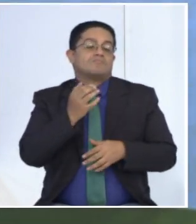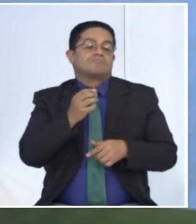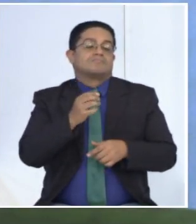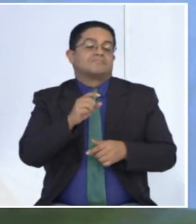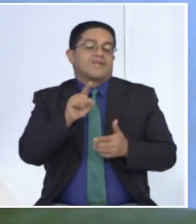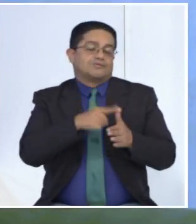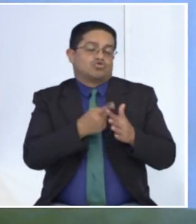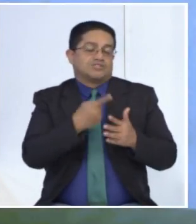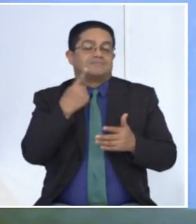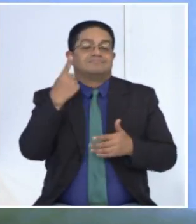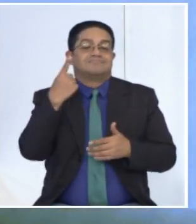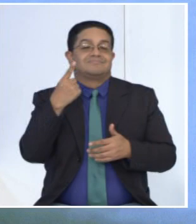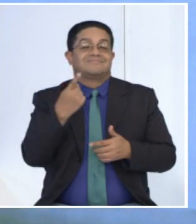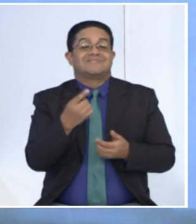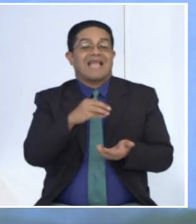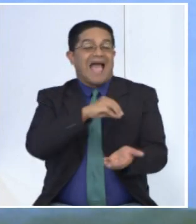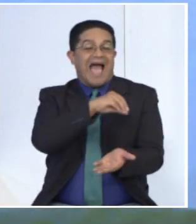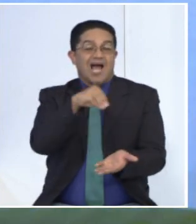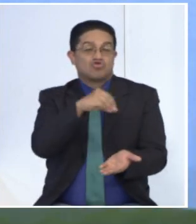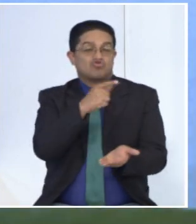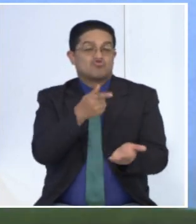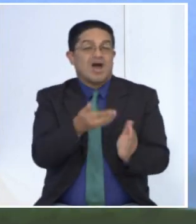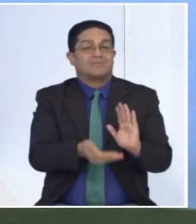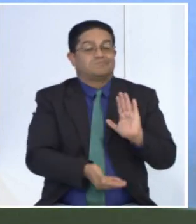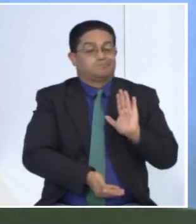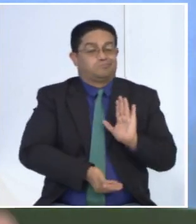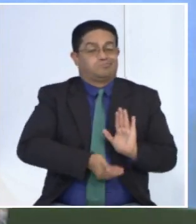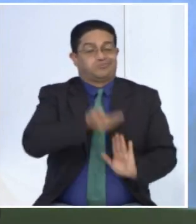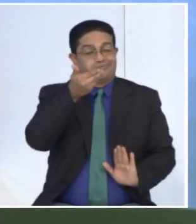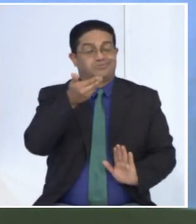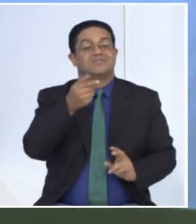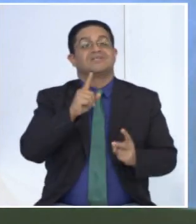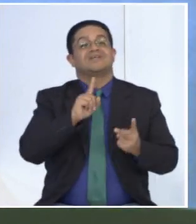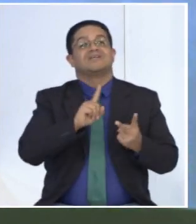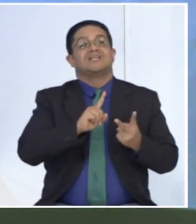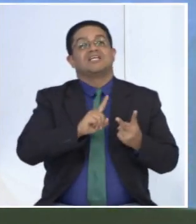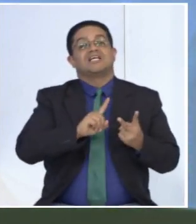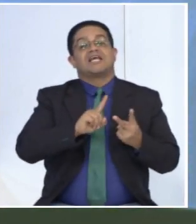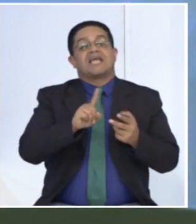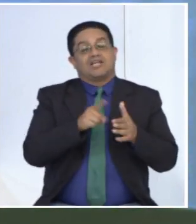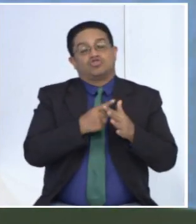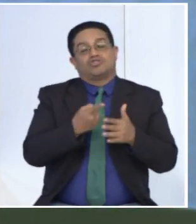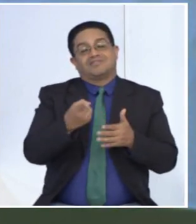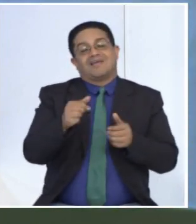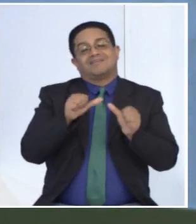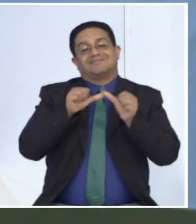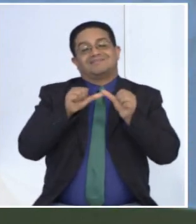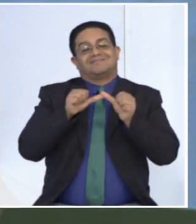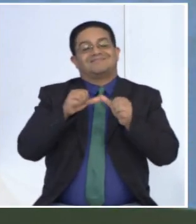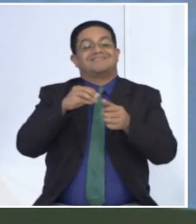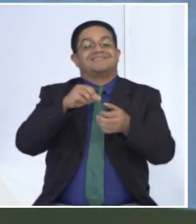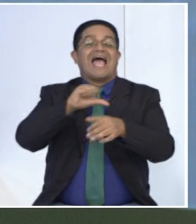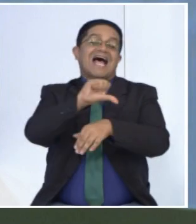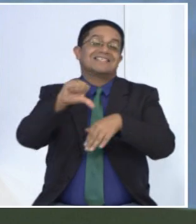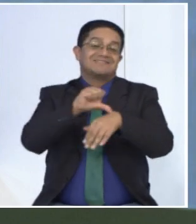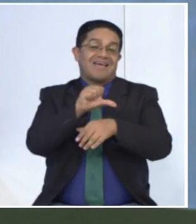hiperglicemia produce, además de eso, que la sangre o el colesterol se quede atrapado dentro de la sangre, dentro del vaso